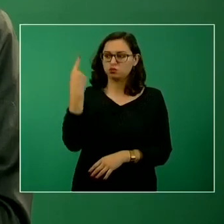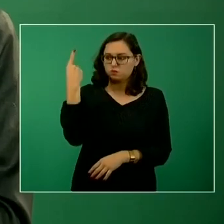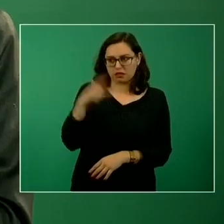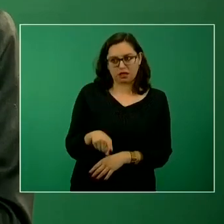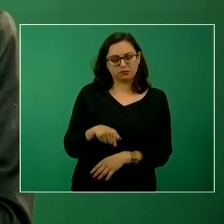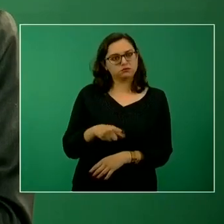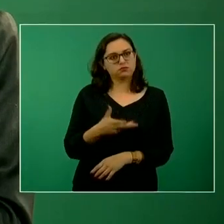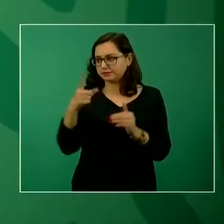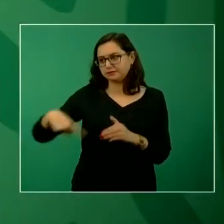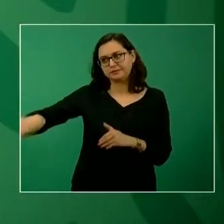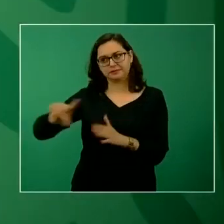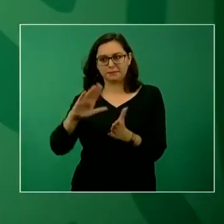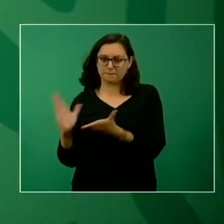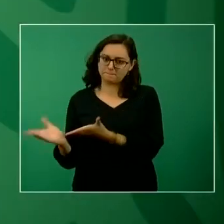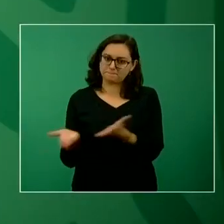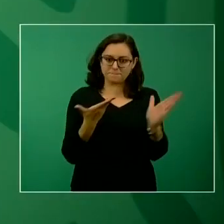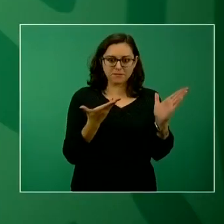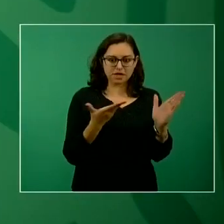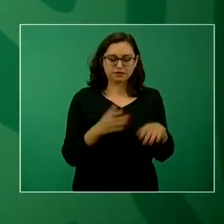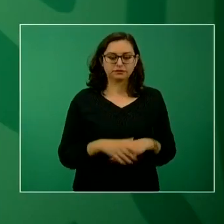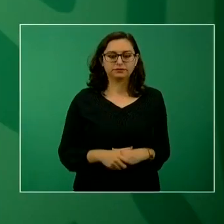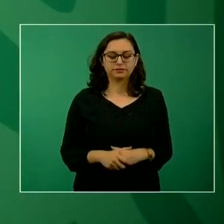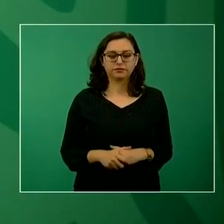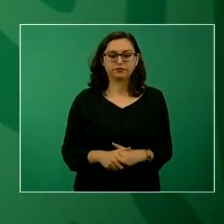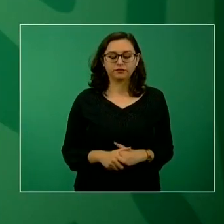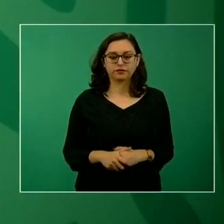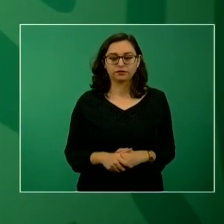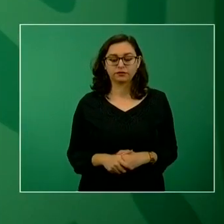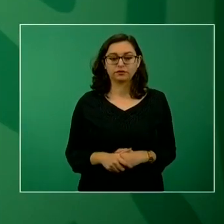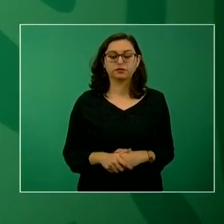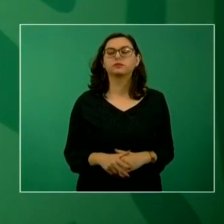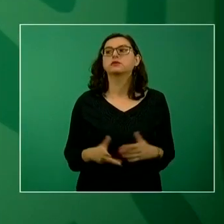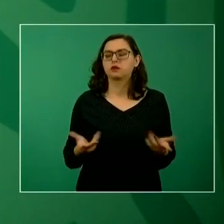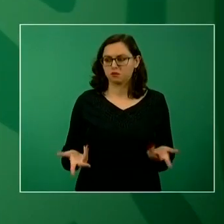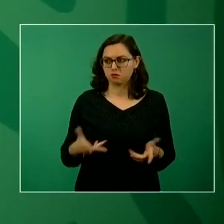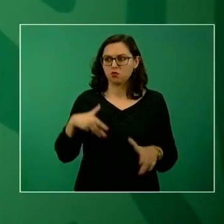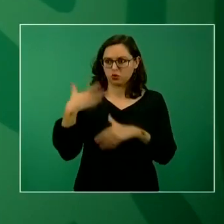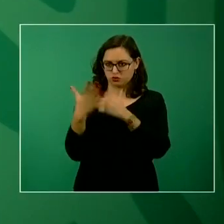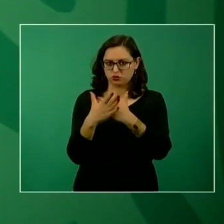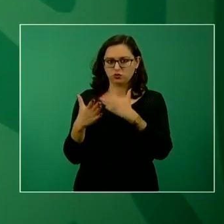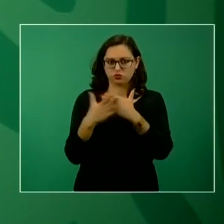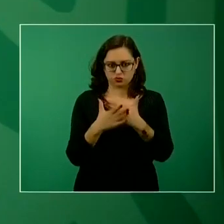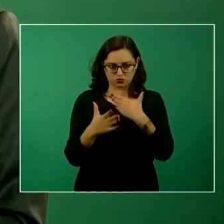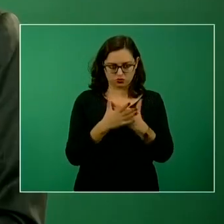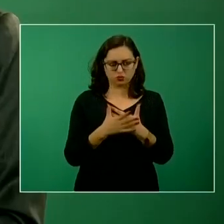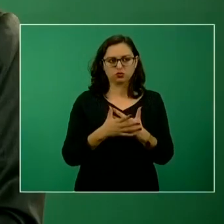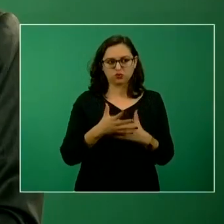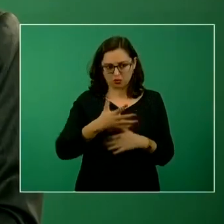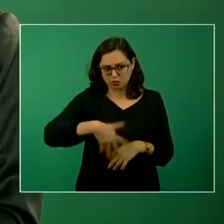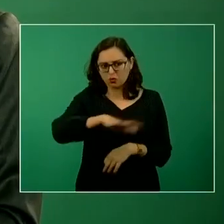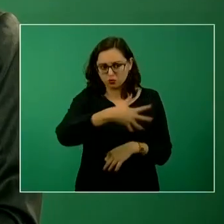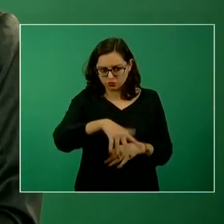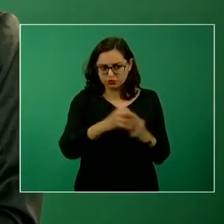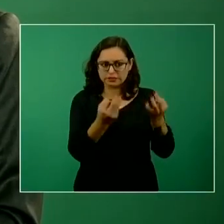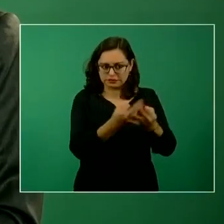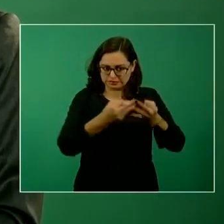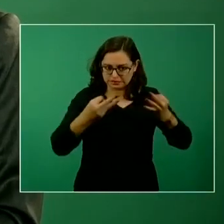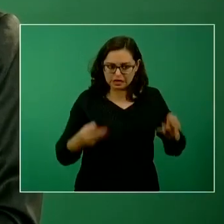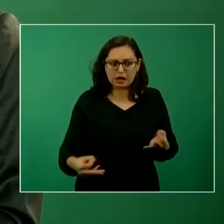ese sentido. Espérese. En donde se consiga el terreno, que vamos a conseguirlo,